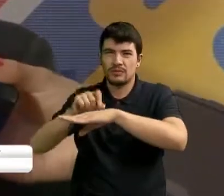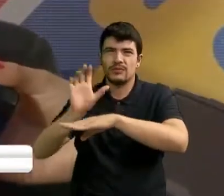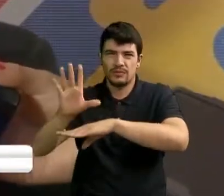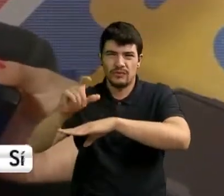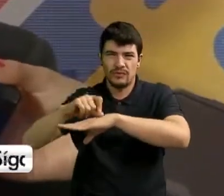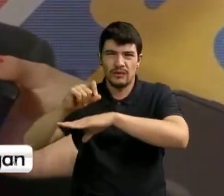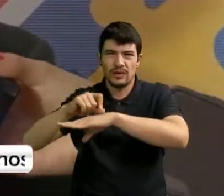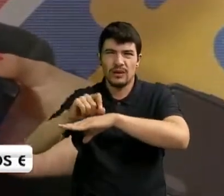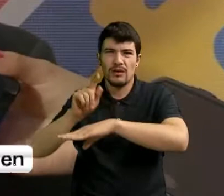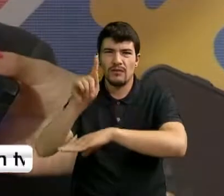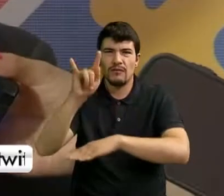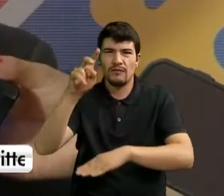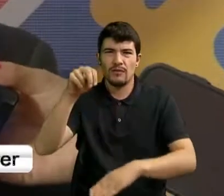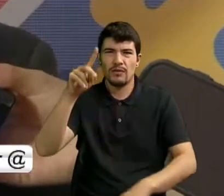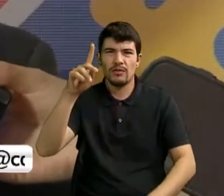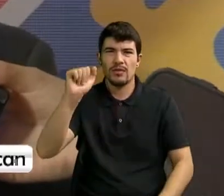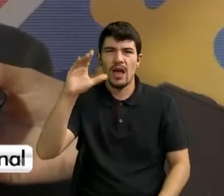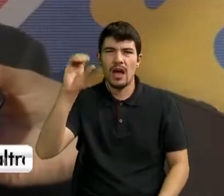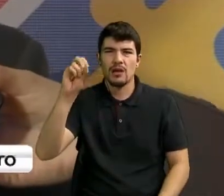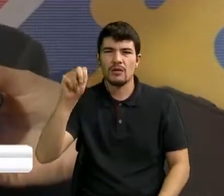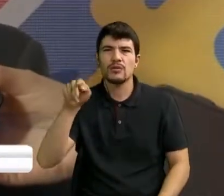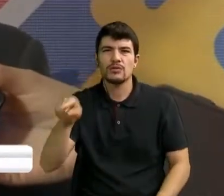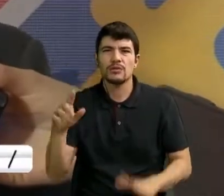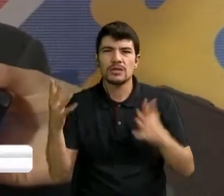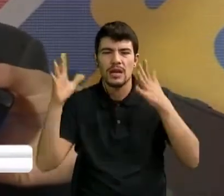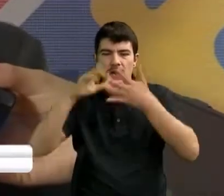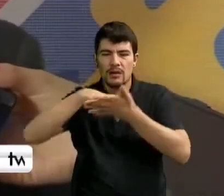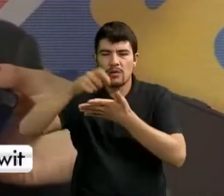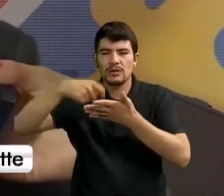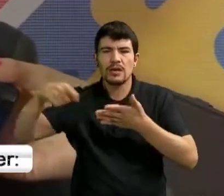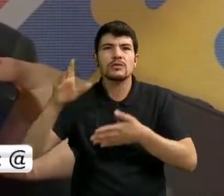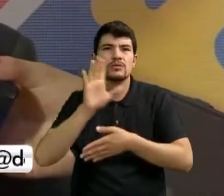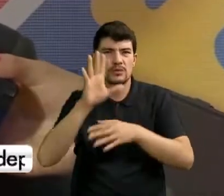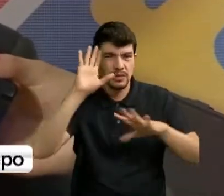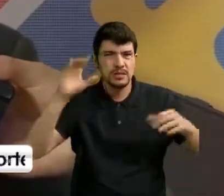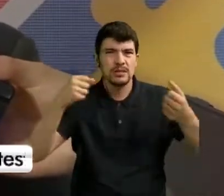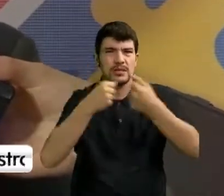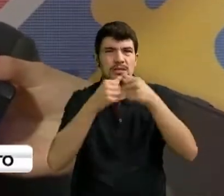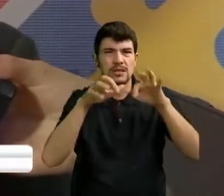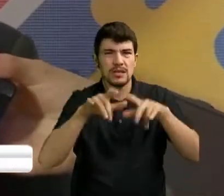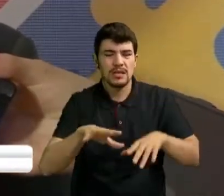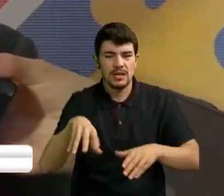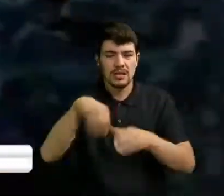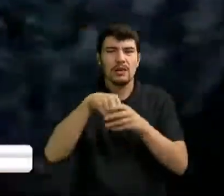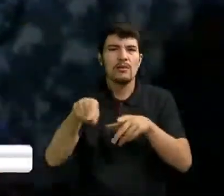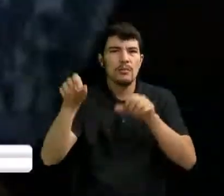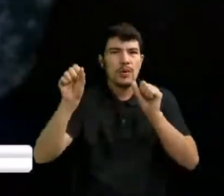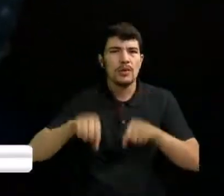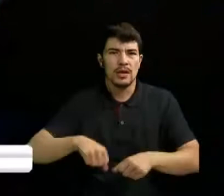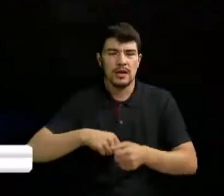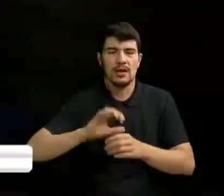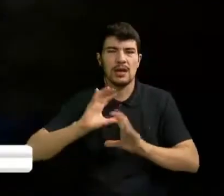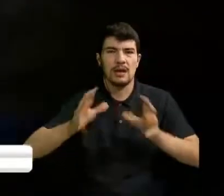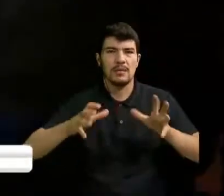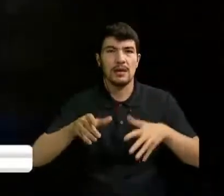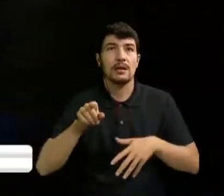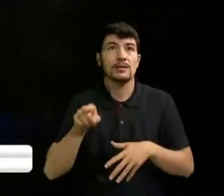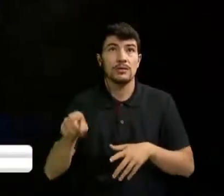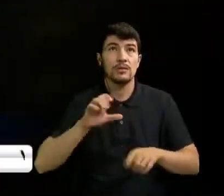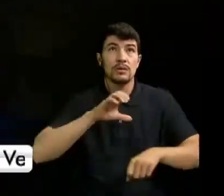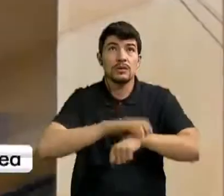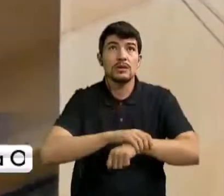fundaqom que ella celebró un contrato con la secretaria del interior para capacitación por este hecho fueron